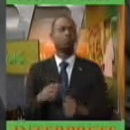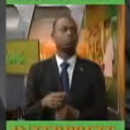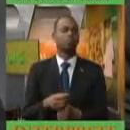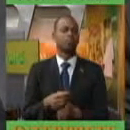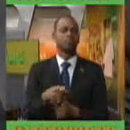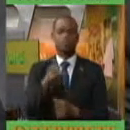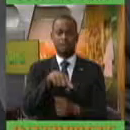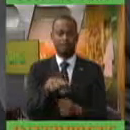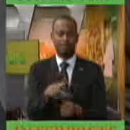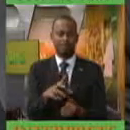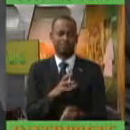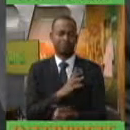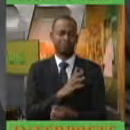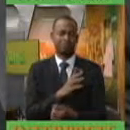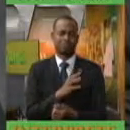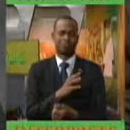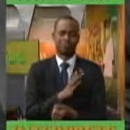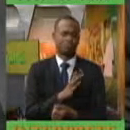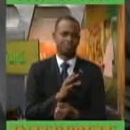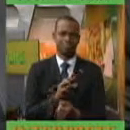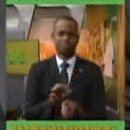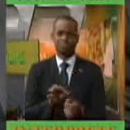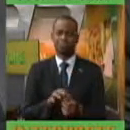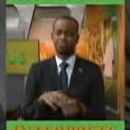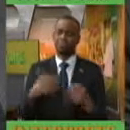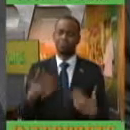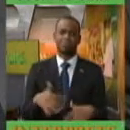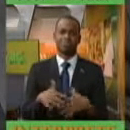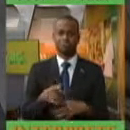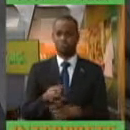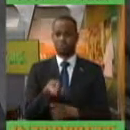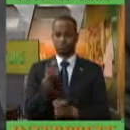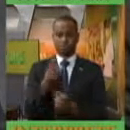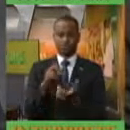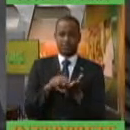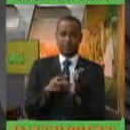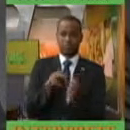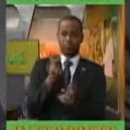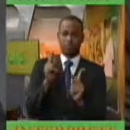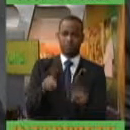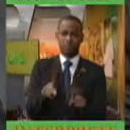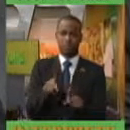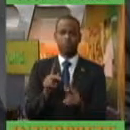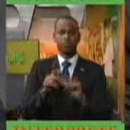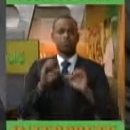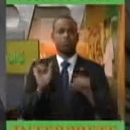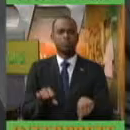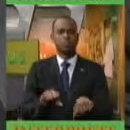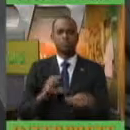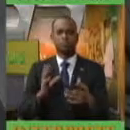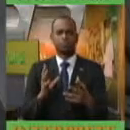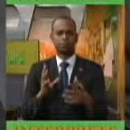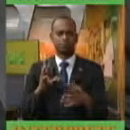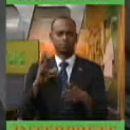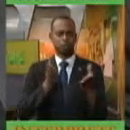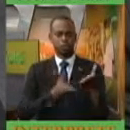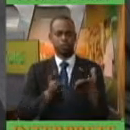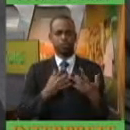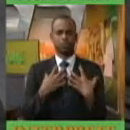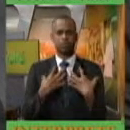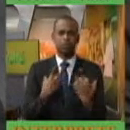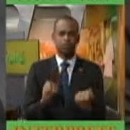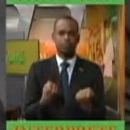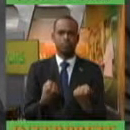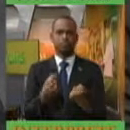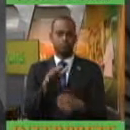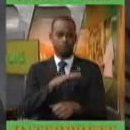Eso no tiene precio, ya que sin duda alguna el que tú le garantices a una persona que pueda acceder a los servicios de salud